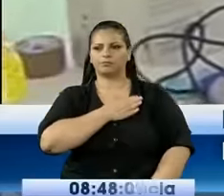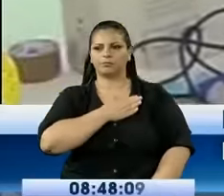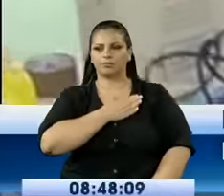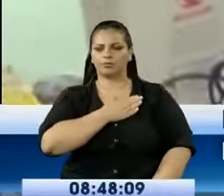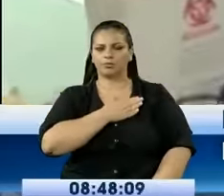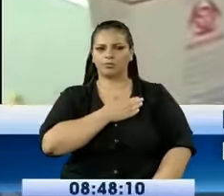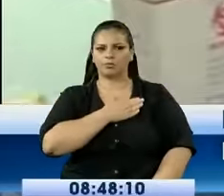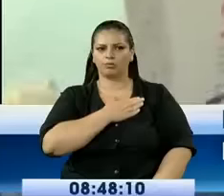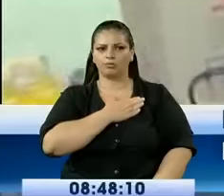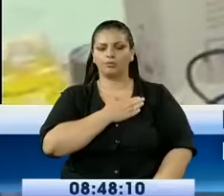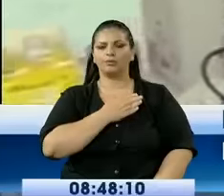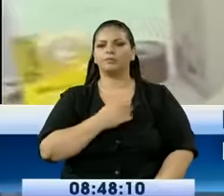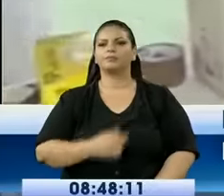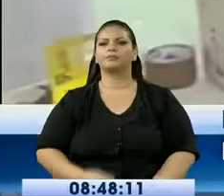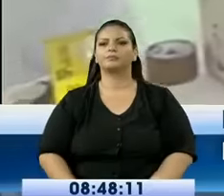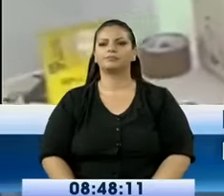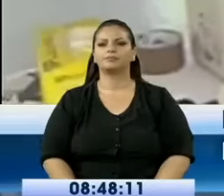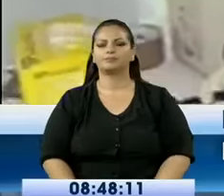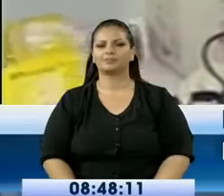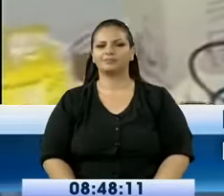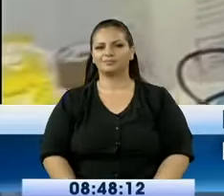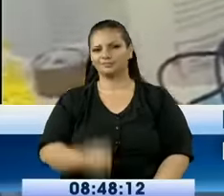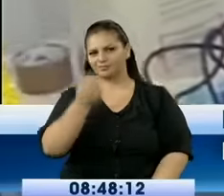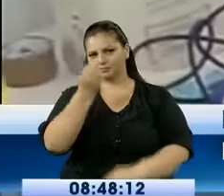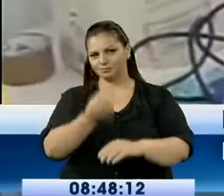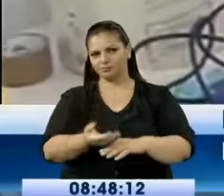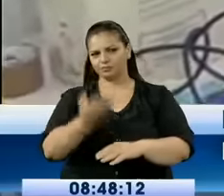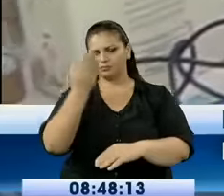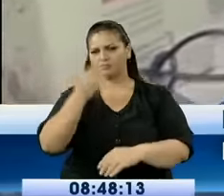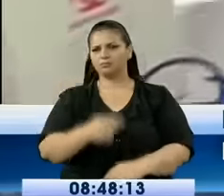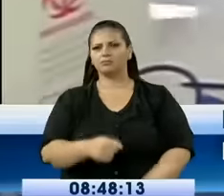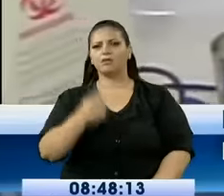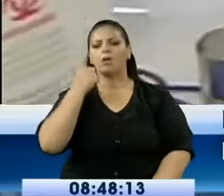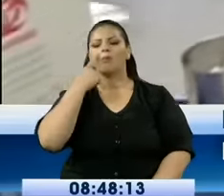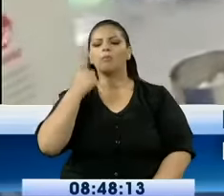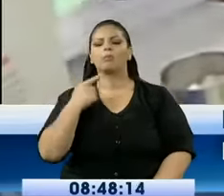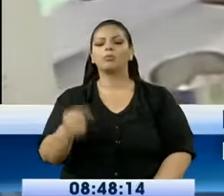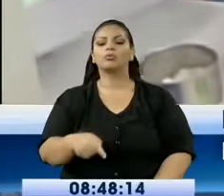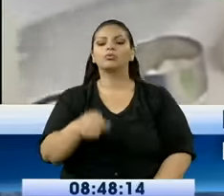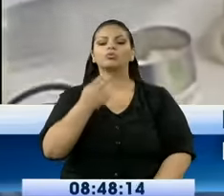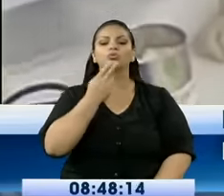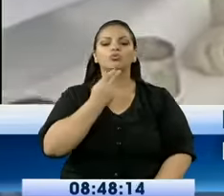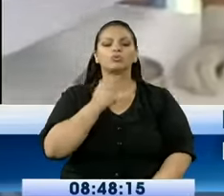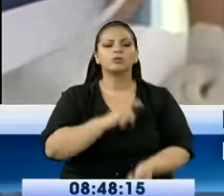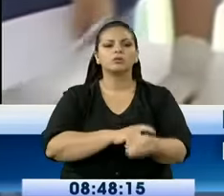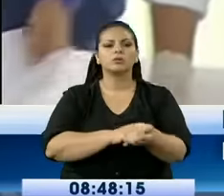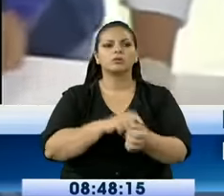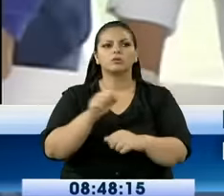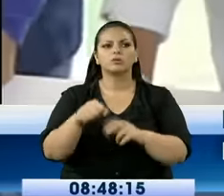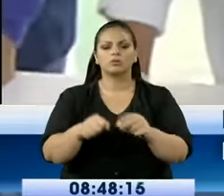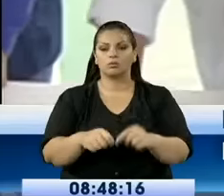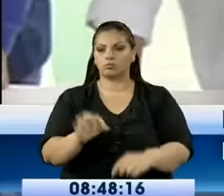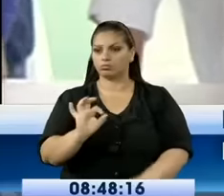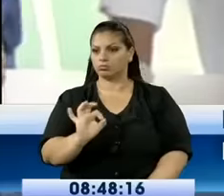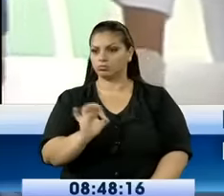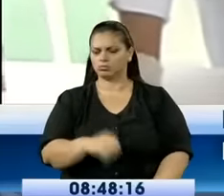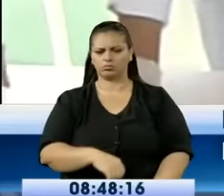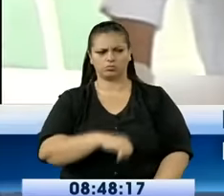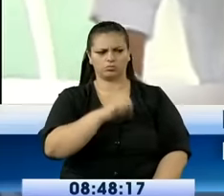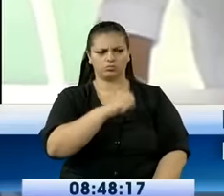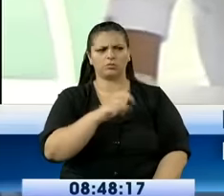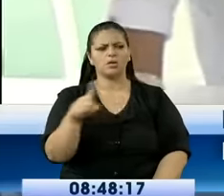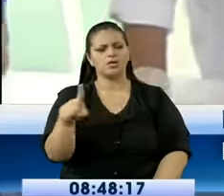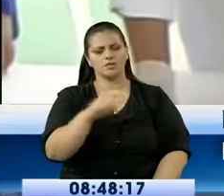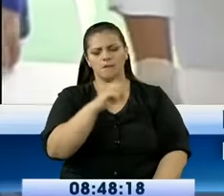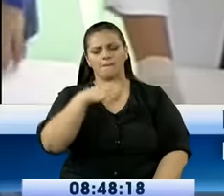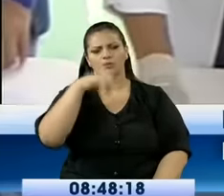Aquí lo vemos. Muy buenos días. ¿Qué tan efectiva es esta prueba rápida? El 100%. Sí, con esto medimos el nivel de